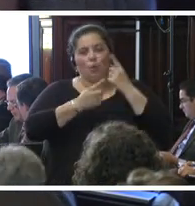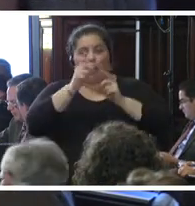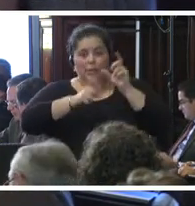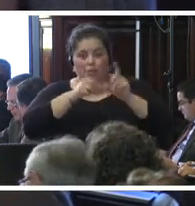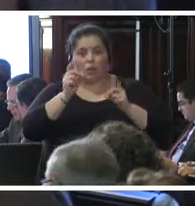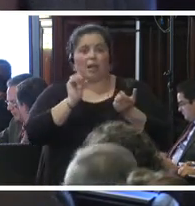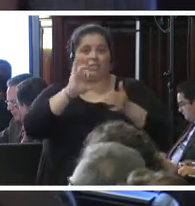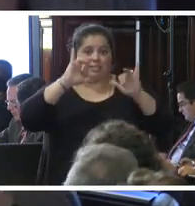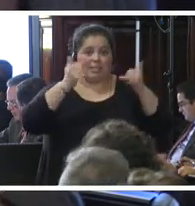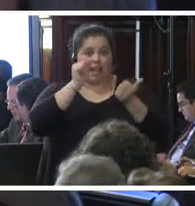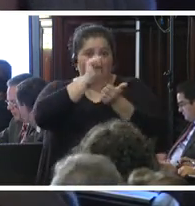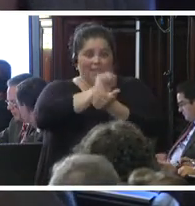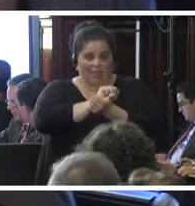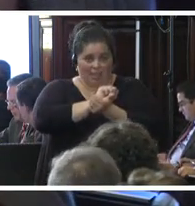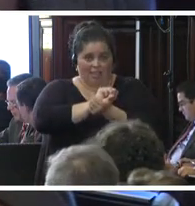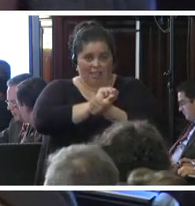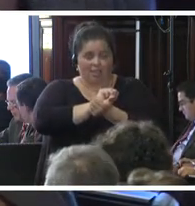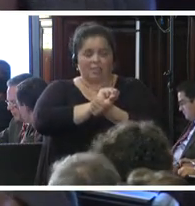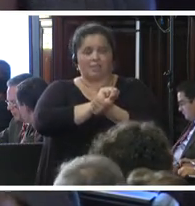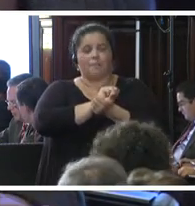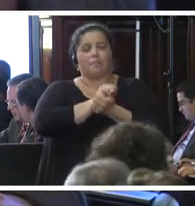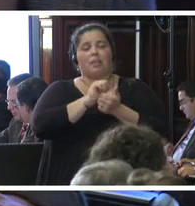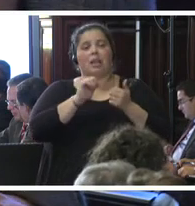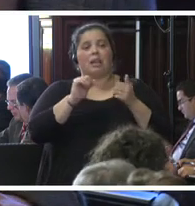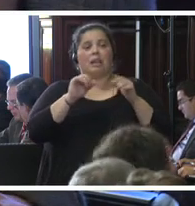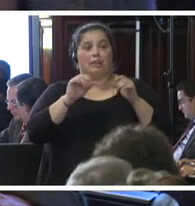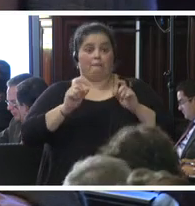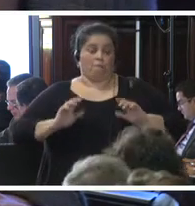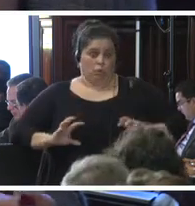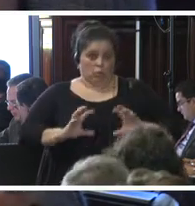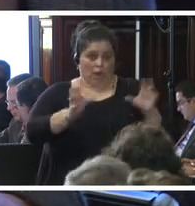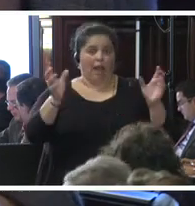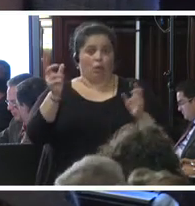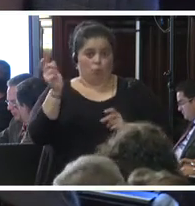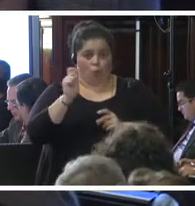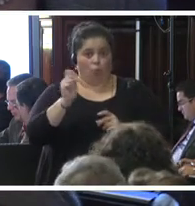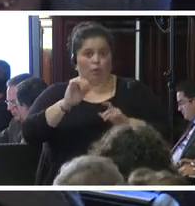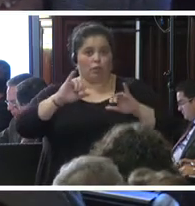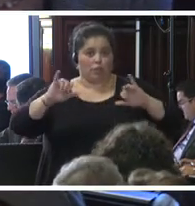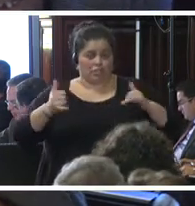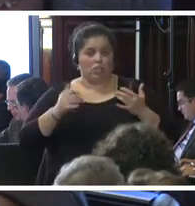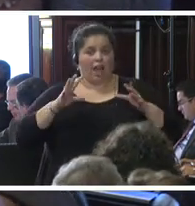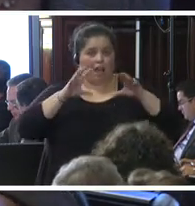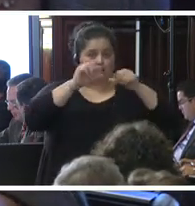detenidos y procesados de funcionarios públicos, es decir,